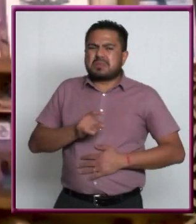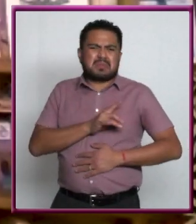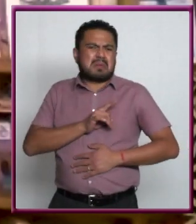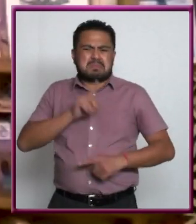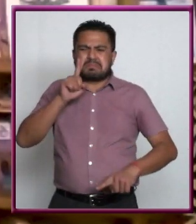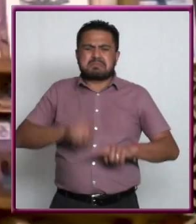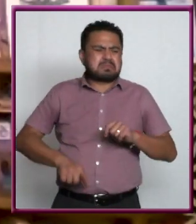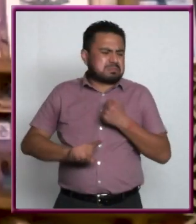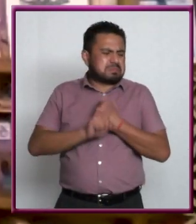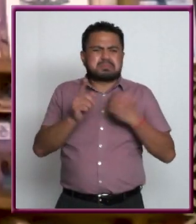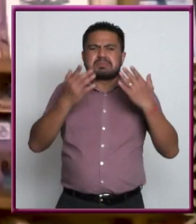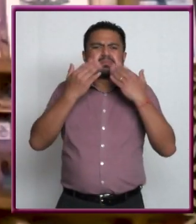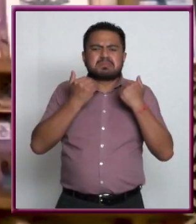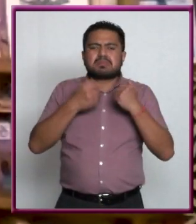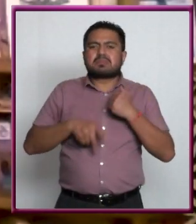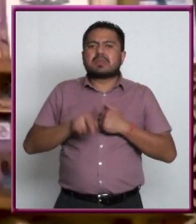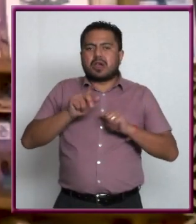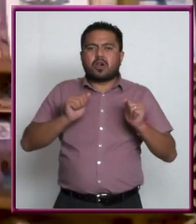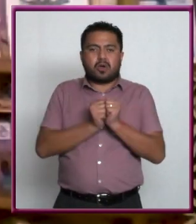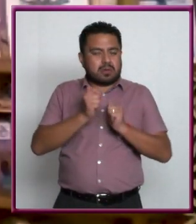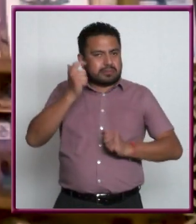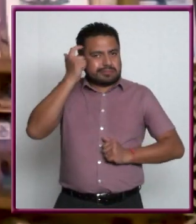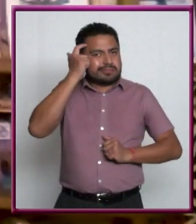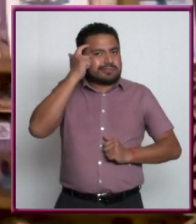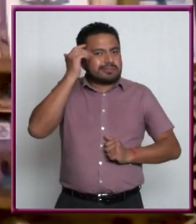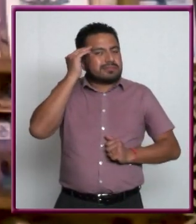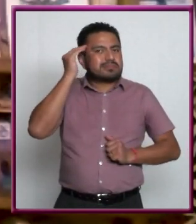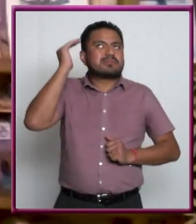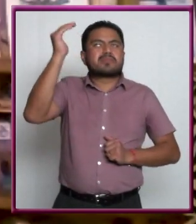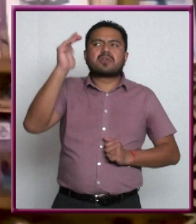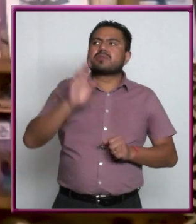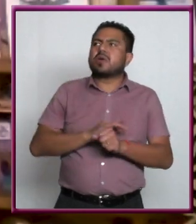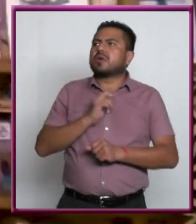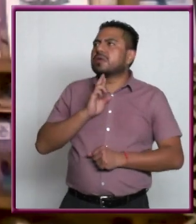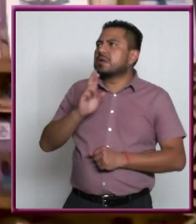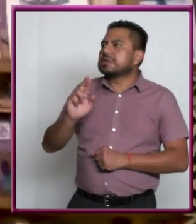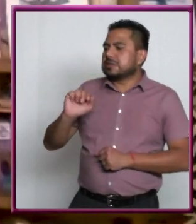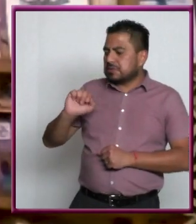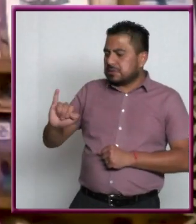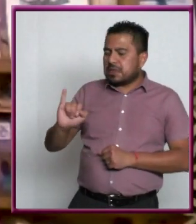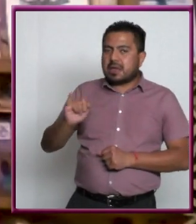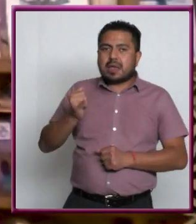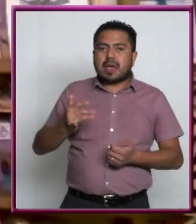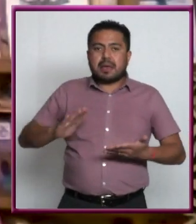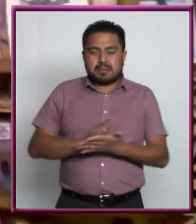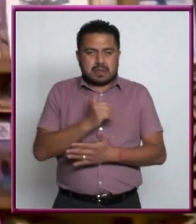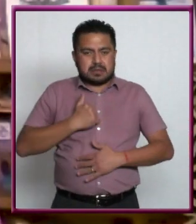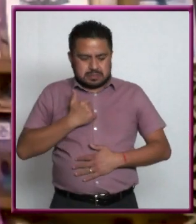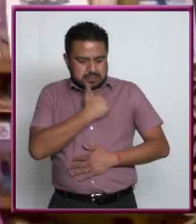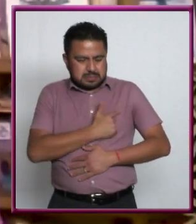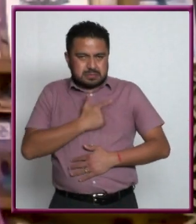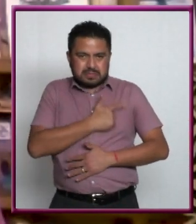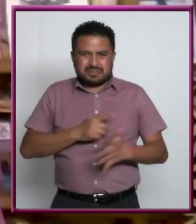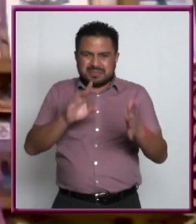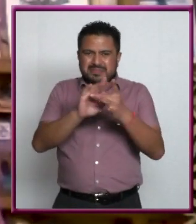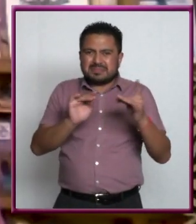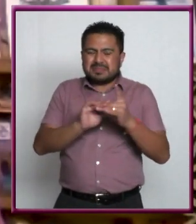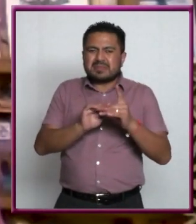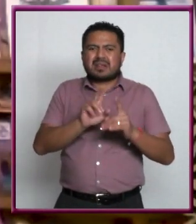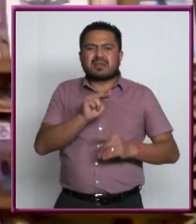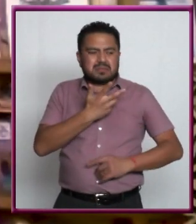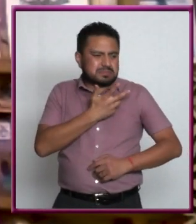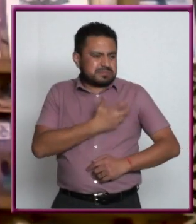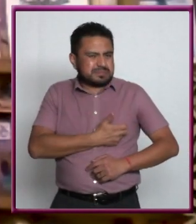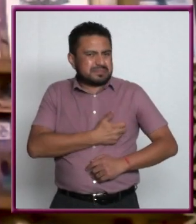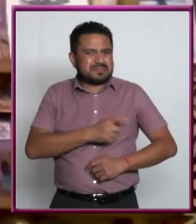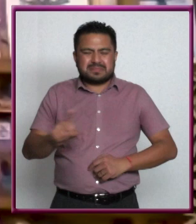sin miedos y sin problemas, pero con conocimiento de por qué voy a decir que sí. Y también me gustaría decirme a mí misma que no